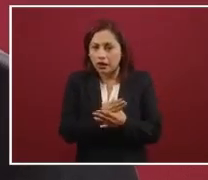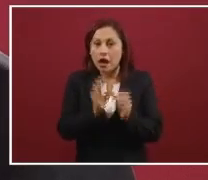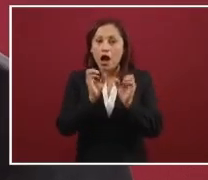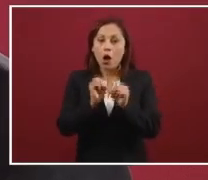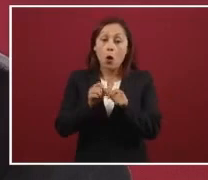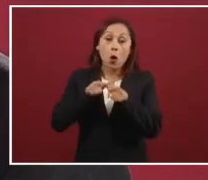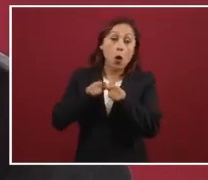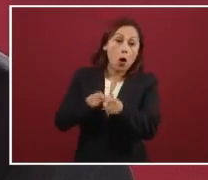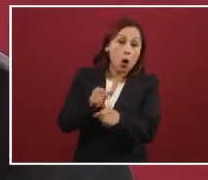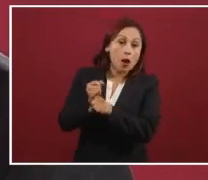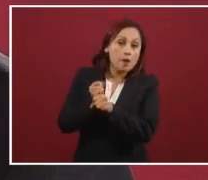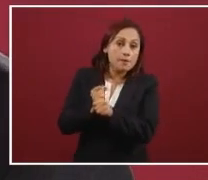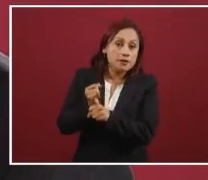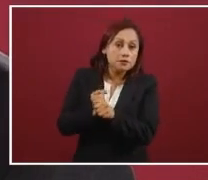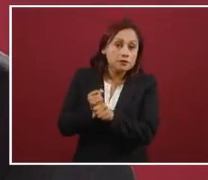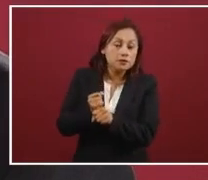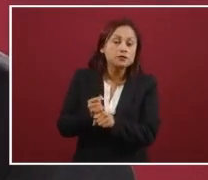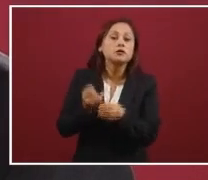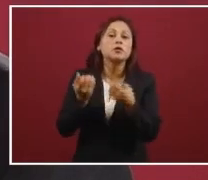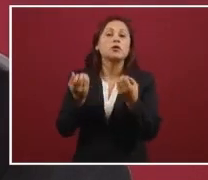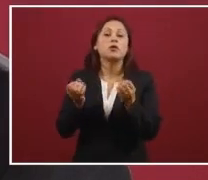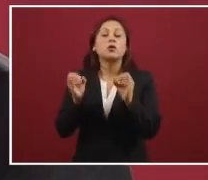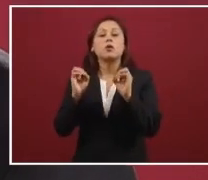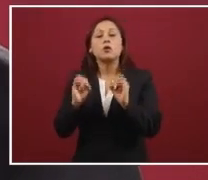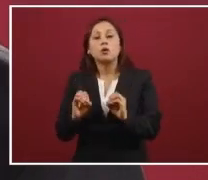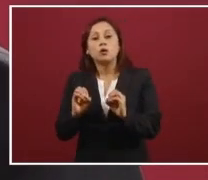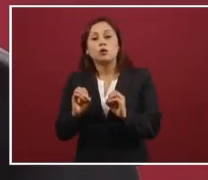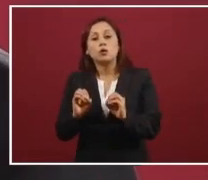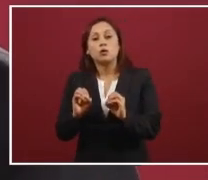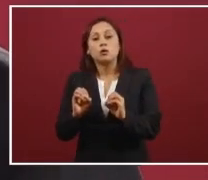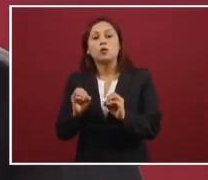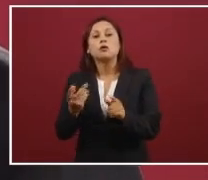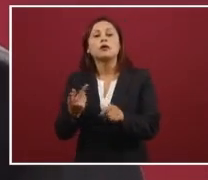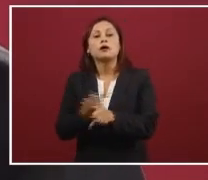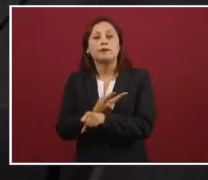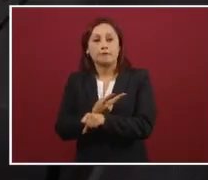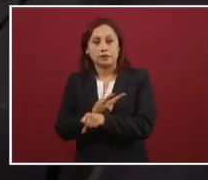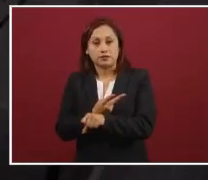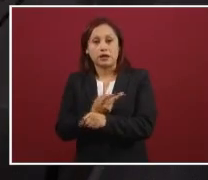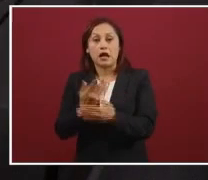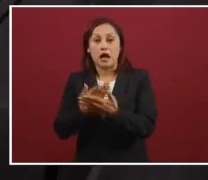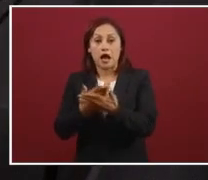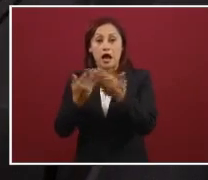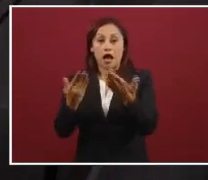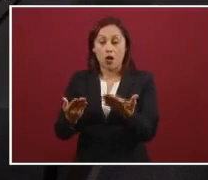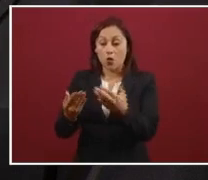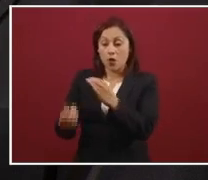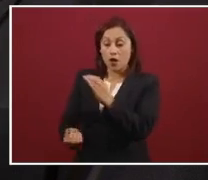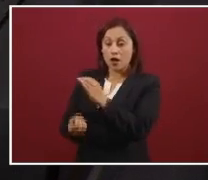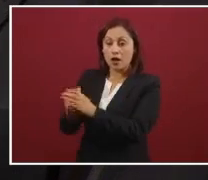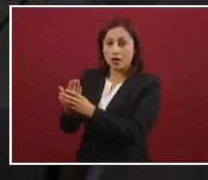sigue abierto el expediente y qué relación tiene con